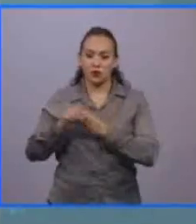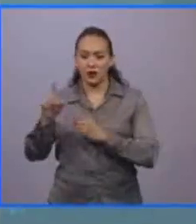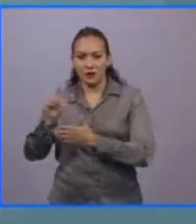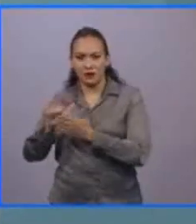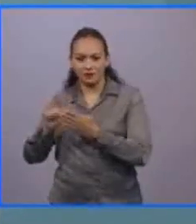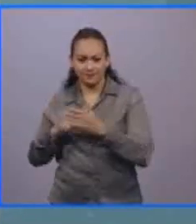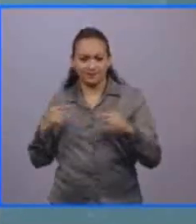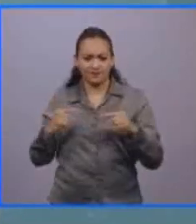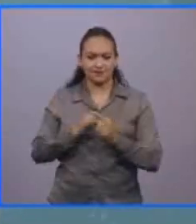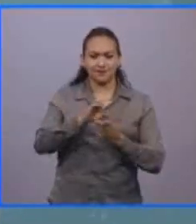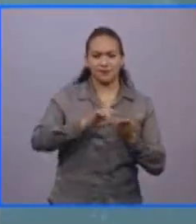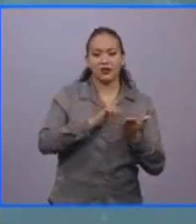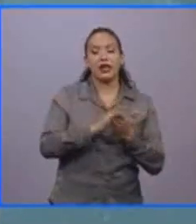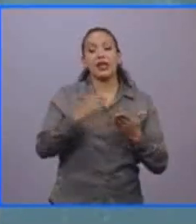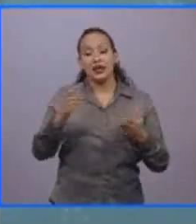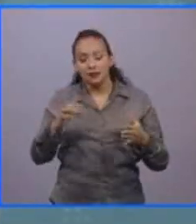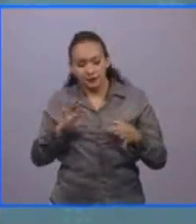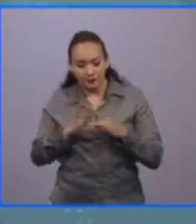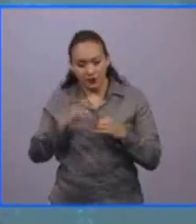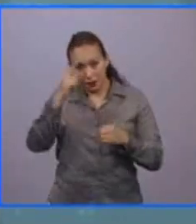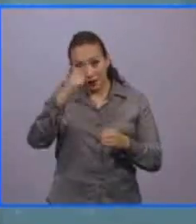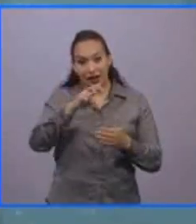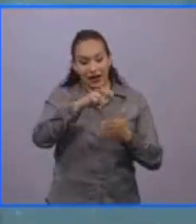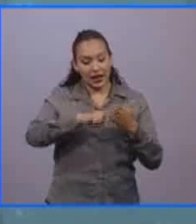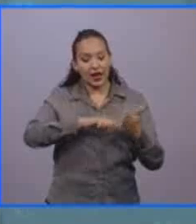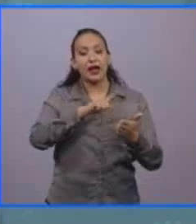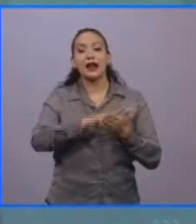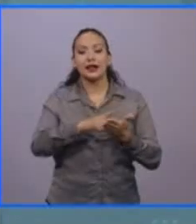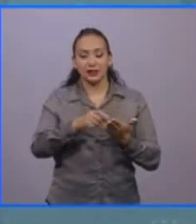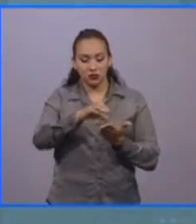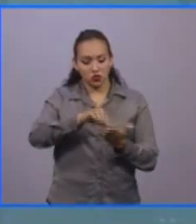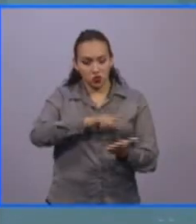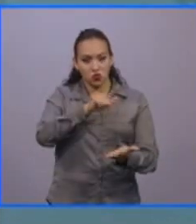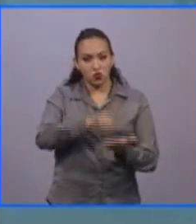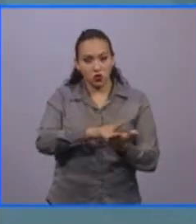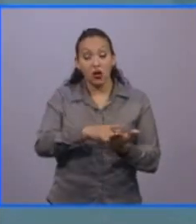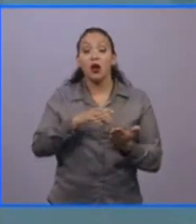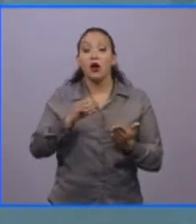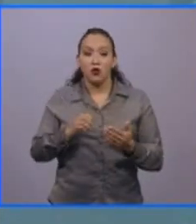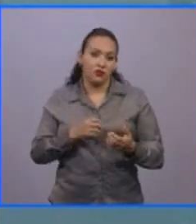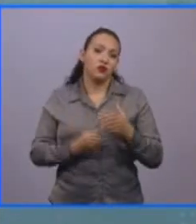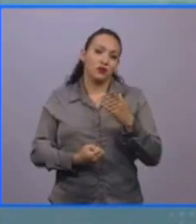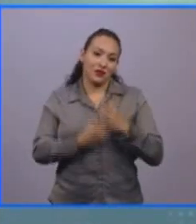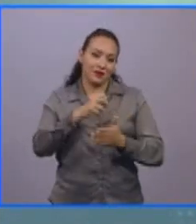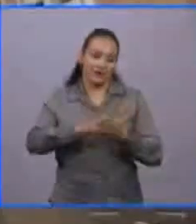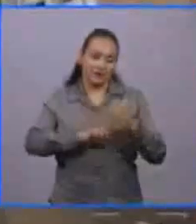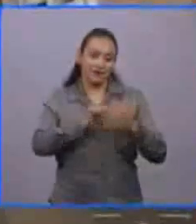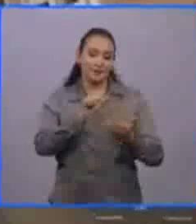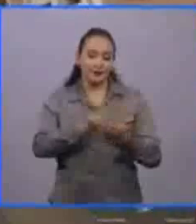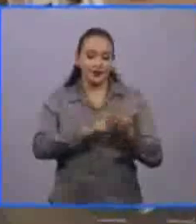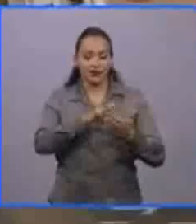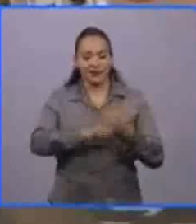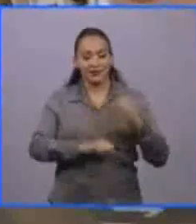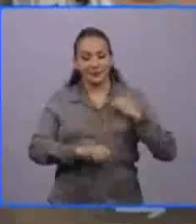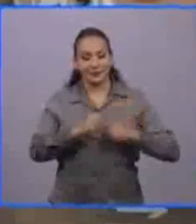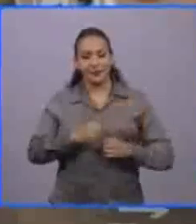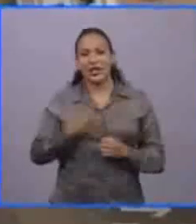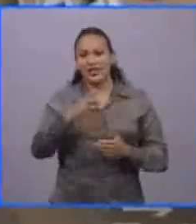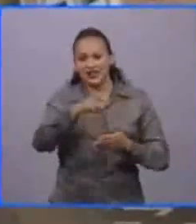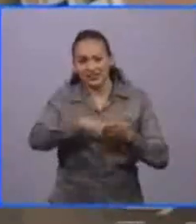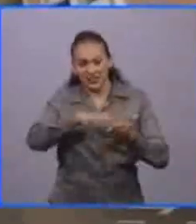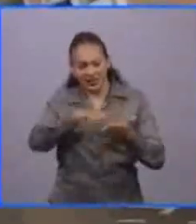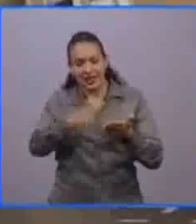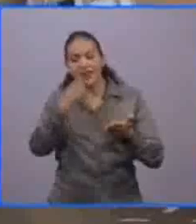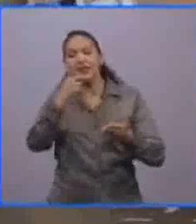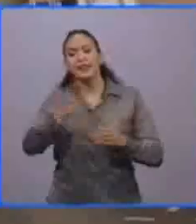para armonizarla con las reformas al mencionado artículo de la Carta Magna y a la reforma al Poder Judicial. Las modificaciones